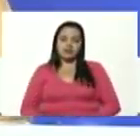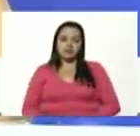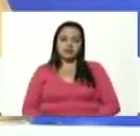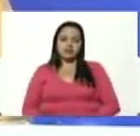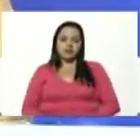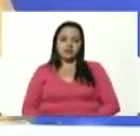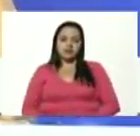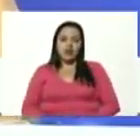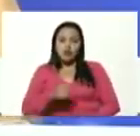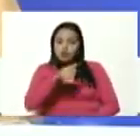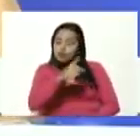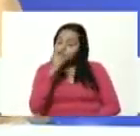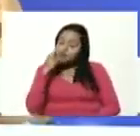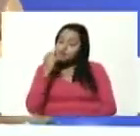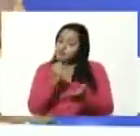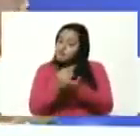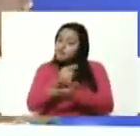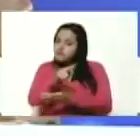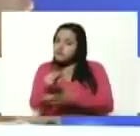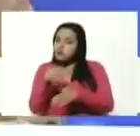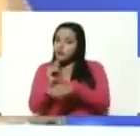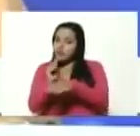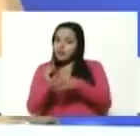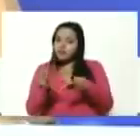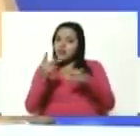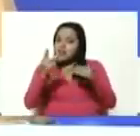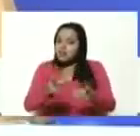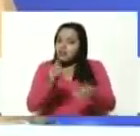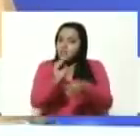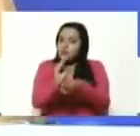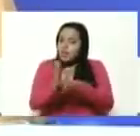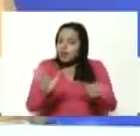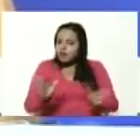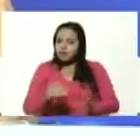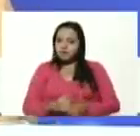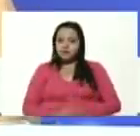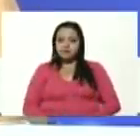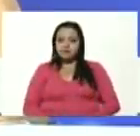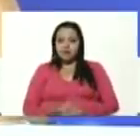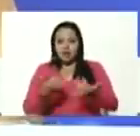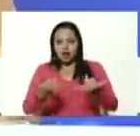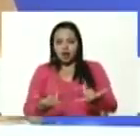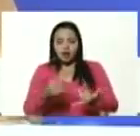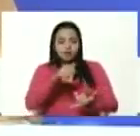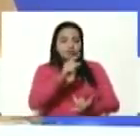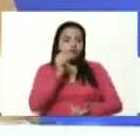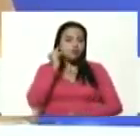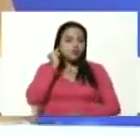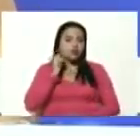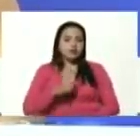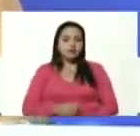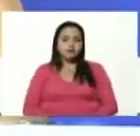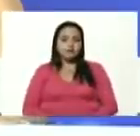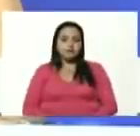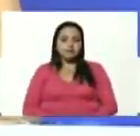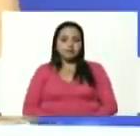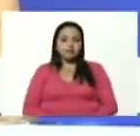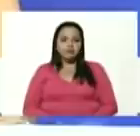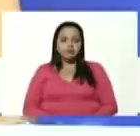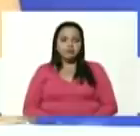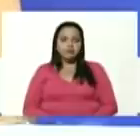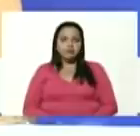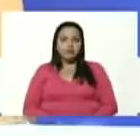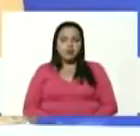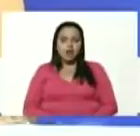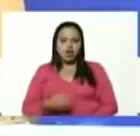Tú verás si te cuidas. Debes cuidarte, debes cuidarte. Ahora, Sasaima, vamos a dar esos pasos. Yo quiero